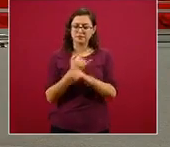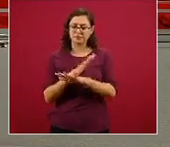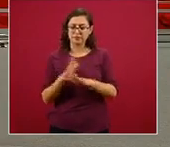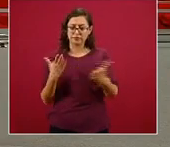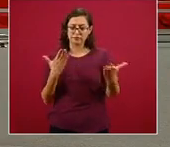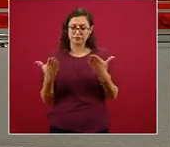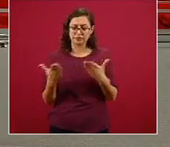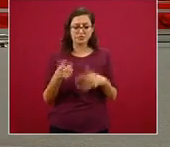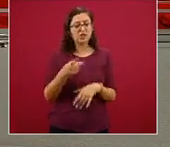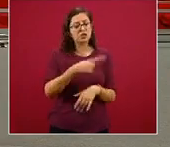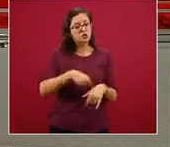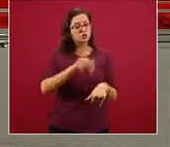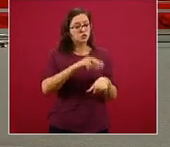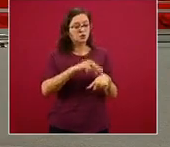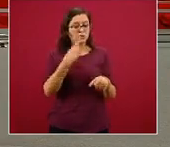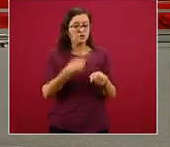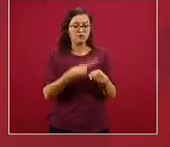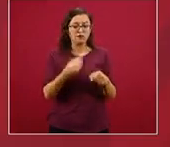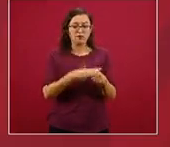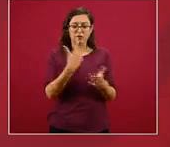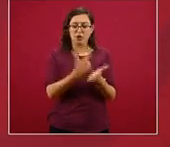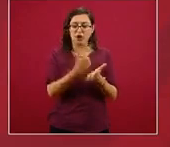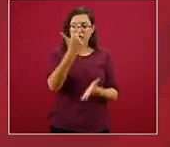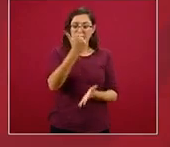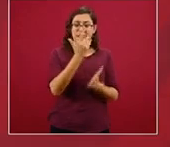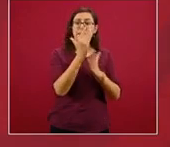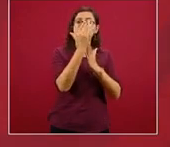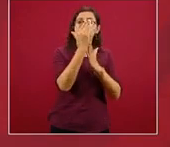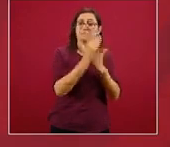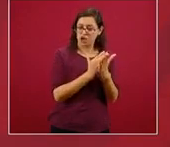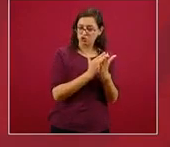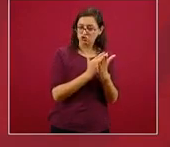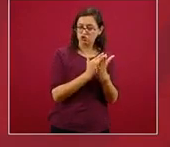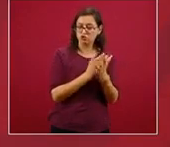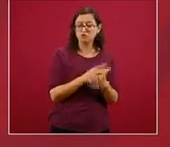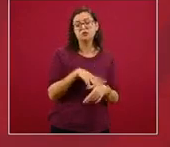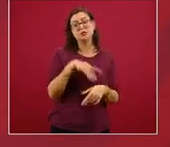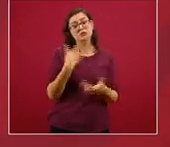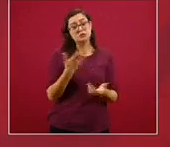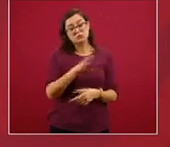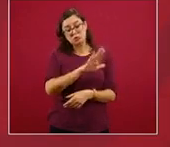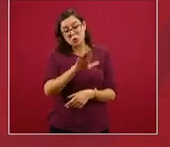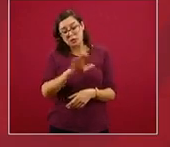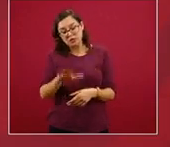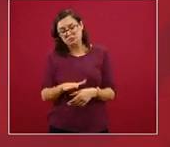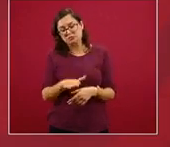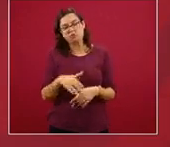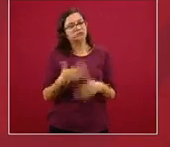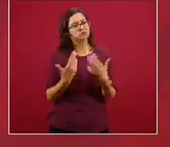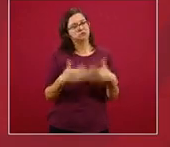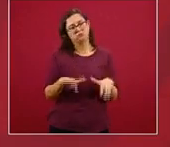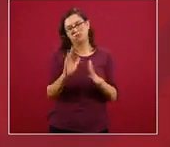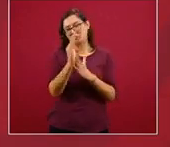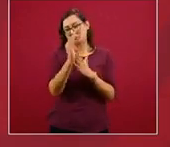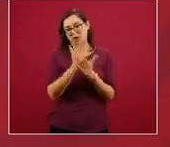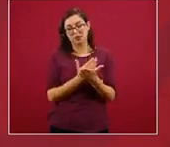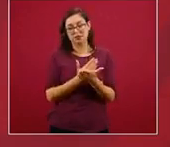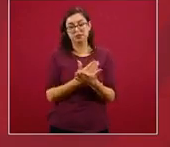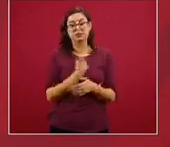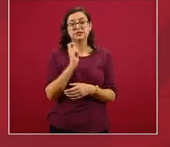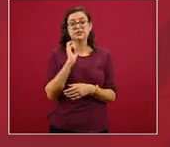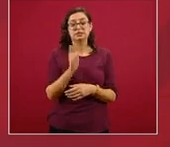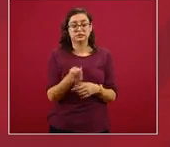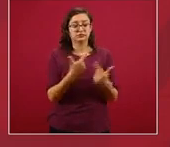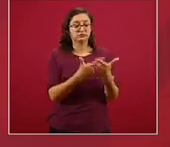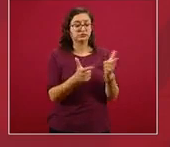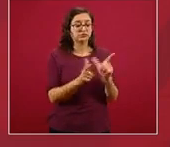menos gravemente y fallecen todavía en una menor proporción. Esto lo que quiere decir es que el grupo de profesionales de la